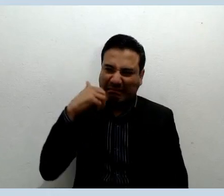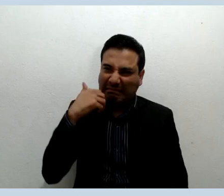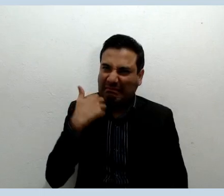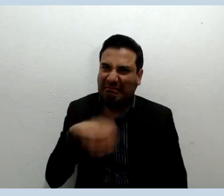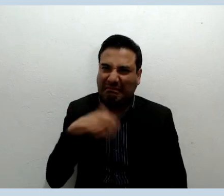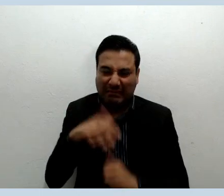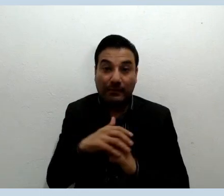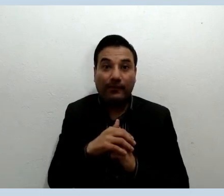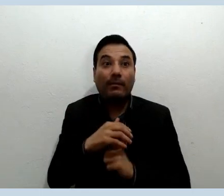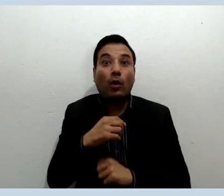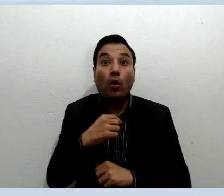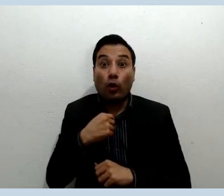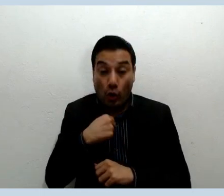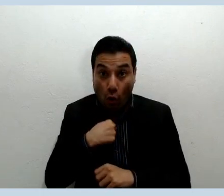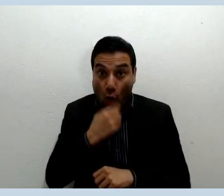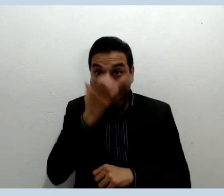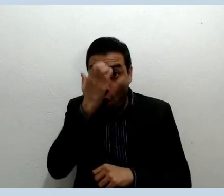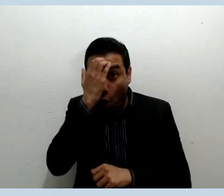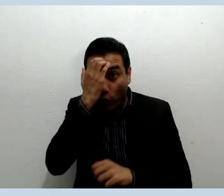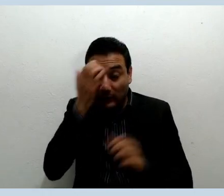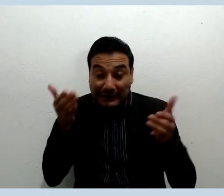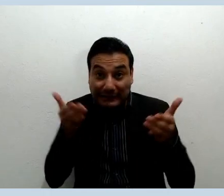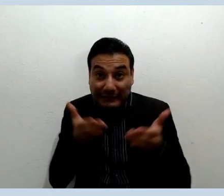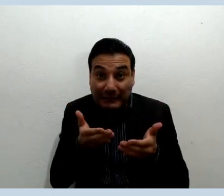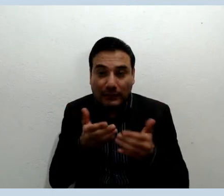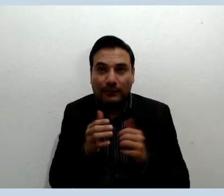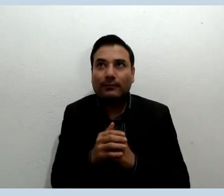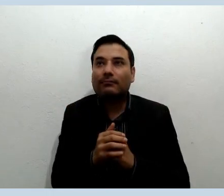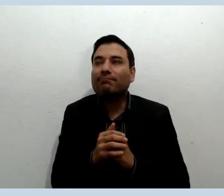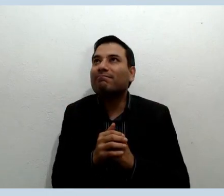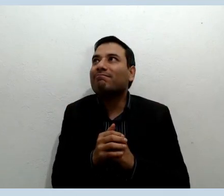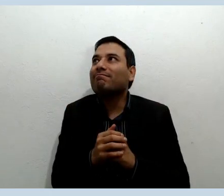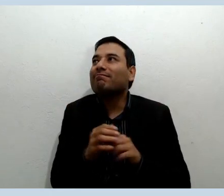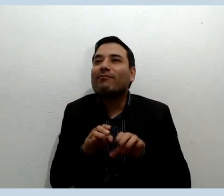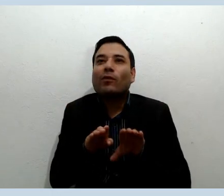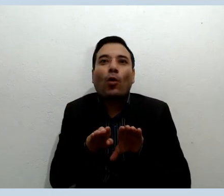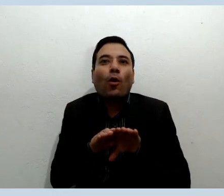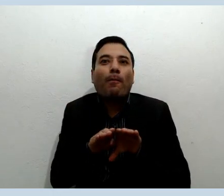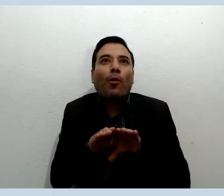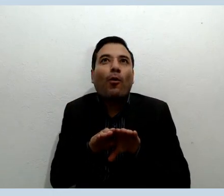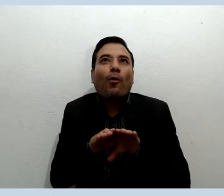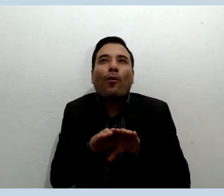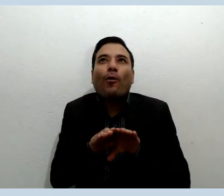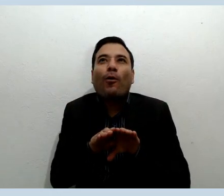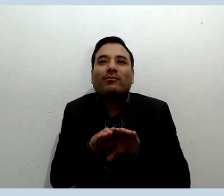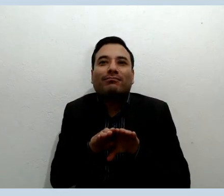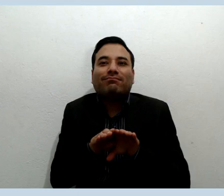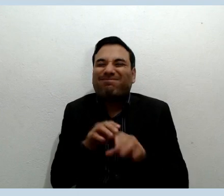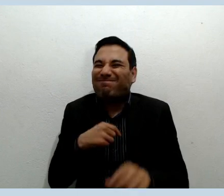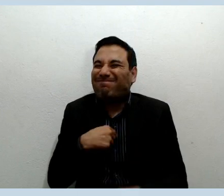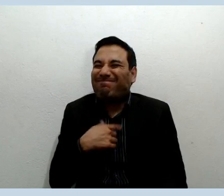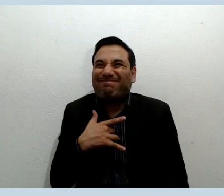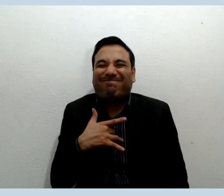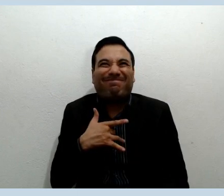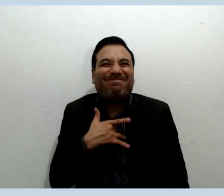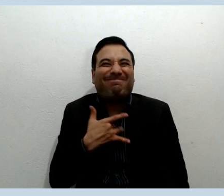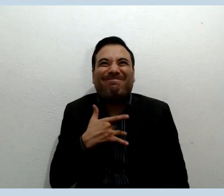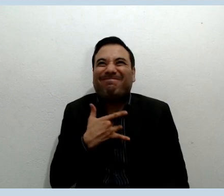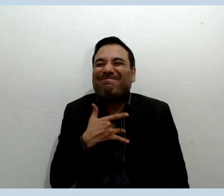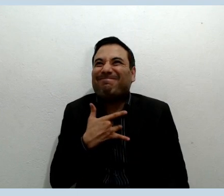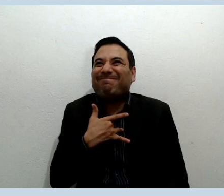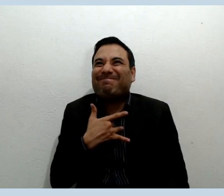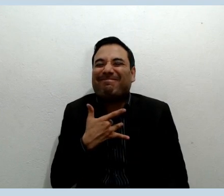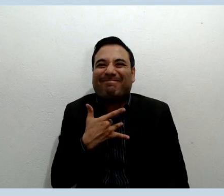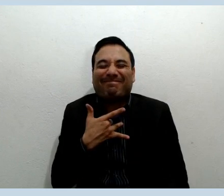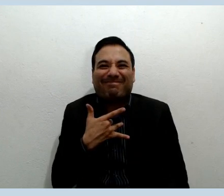conocerle fue como otra vez un una explosión de esa